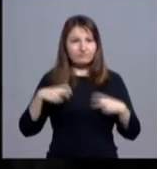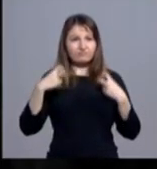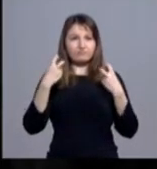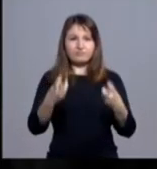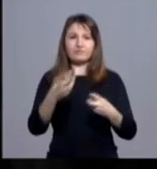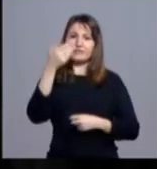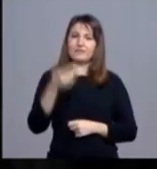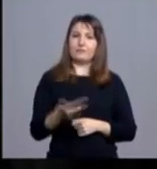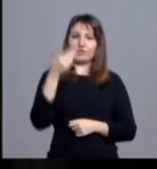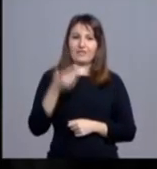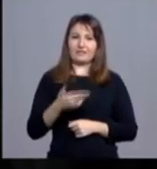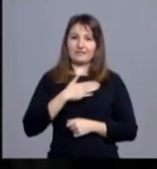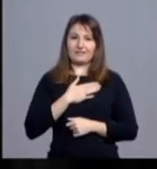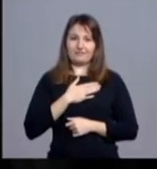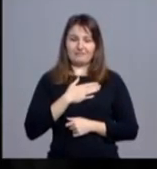tan importante